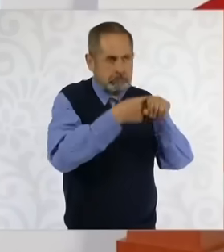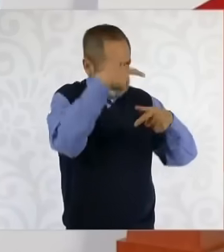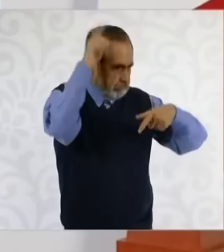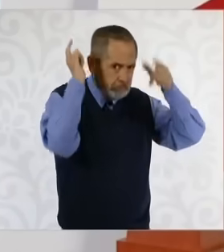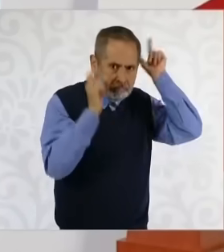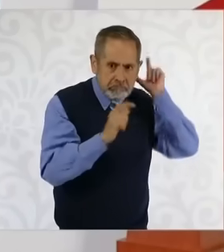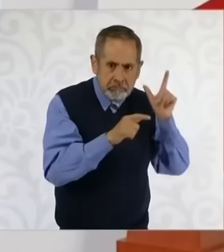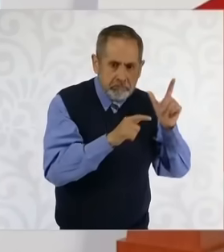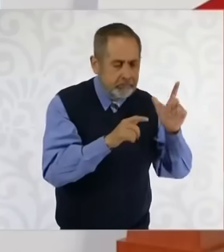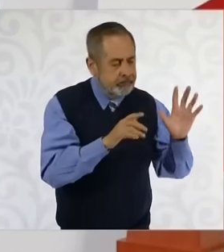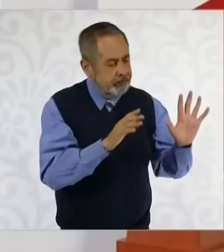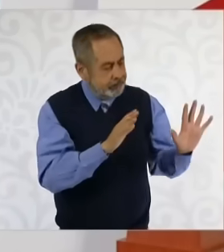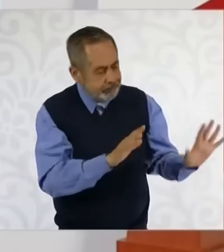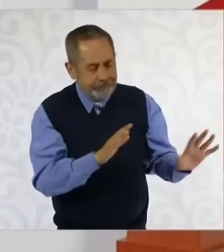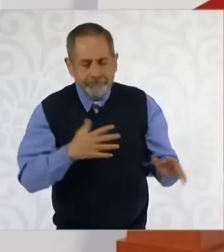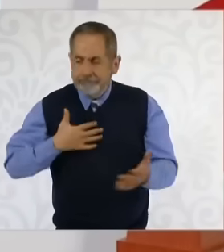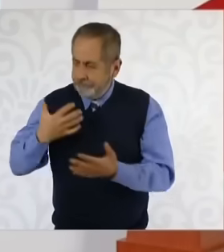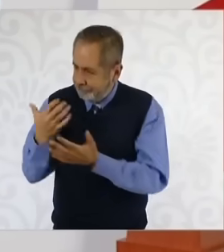Entonces,